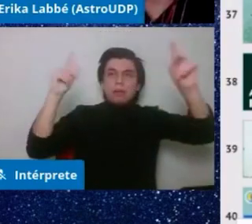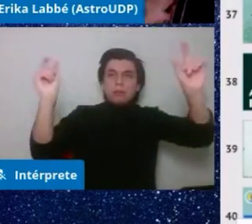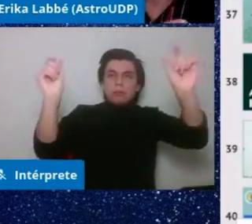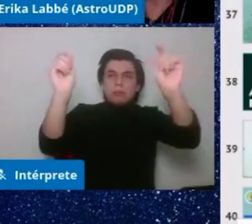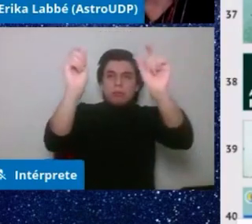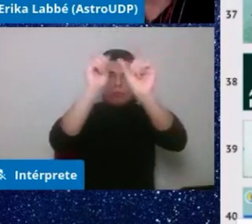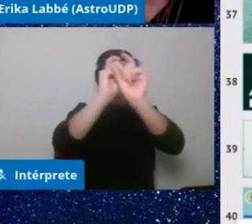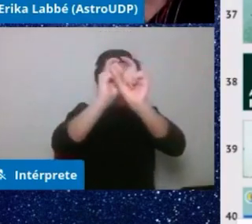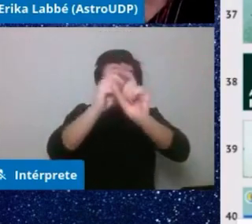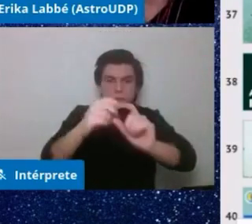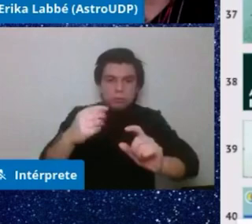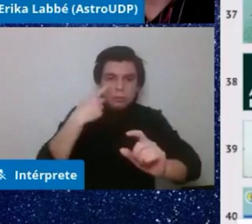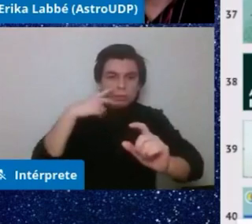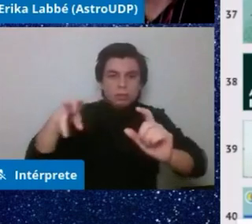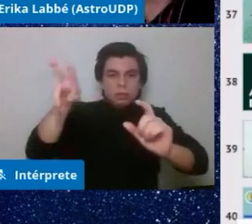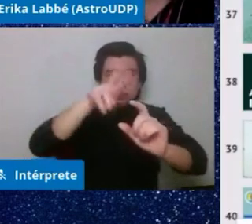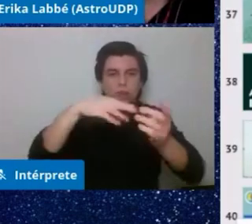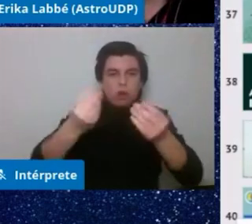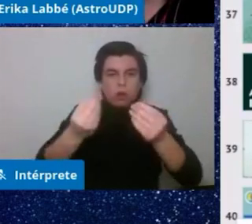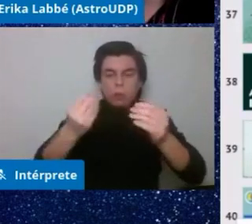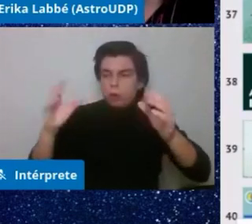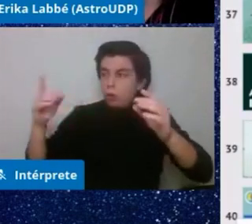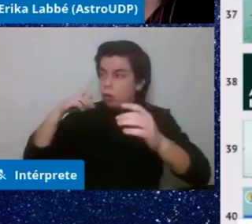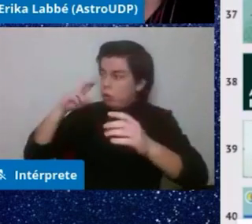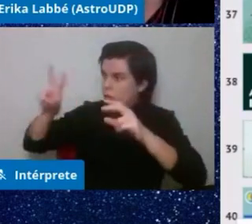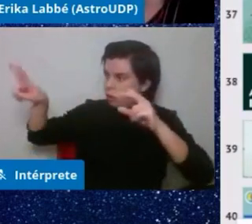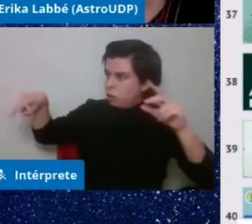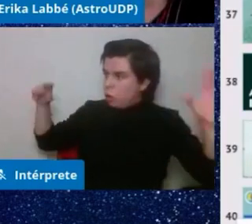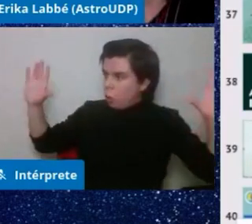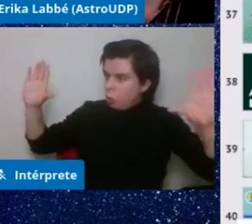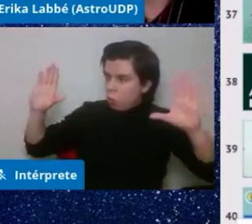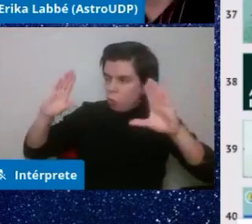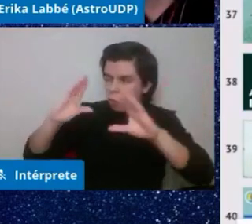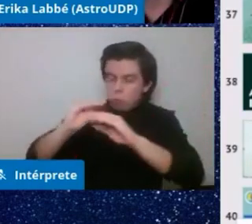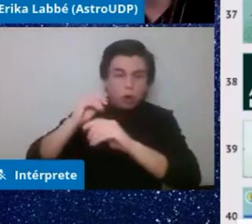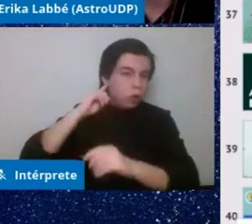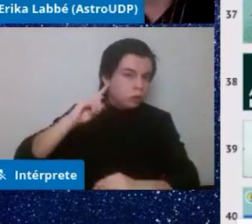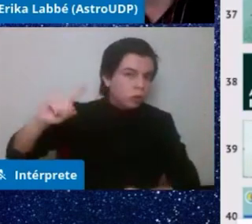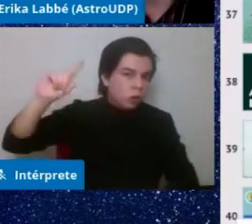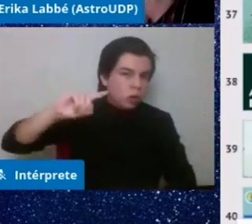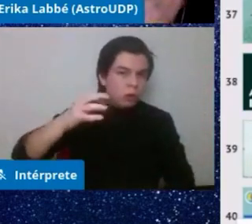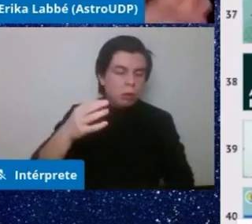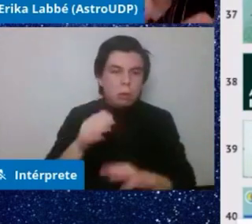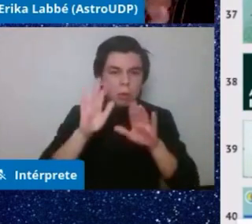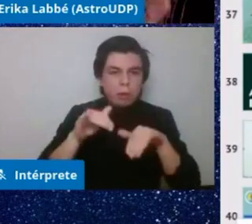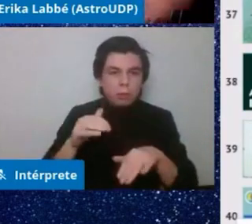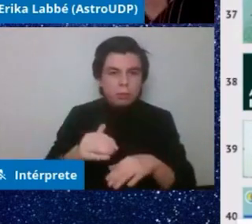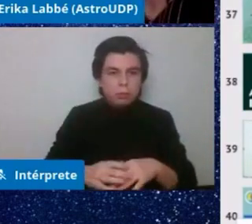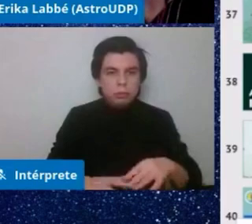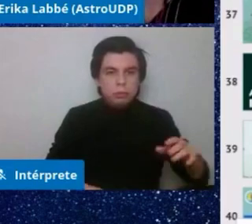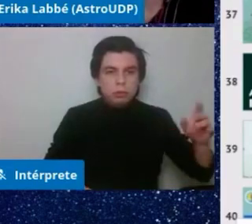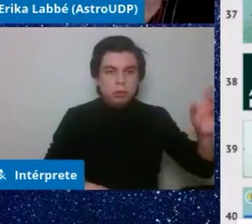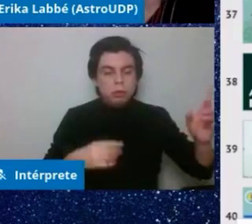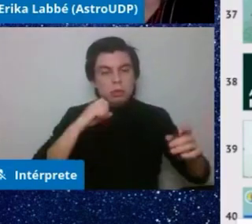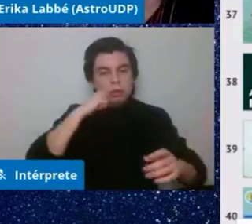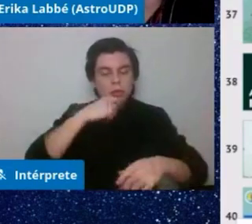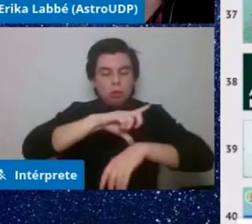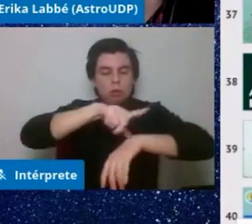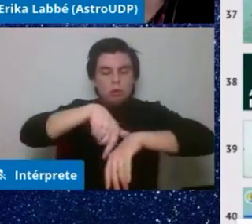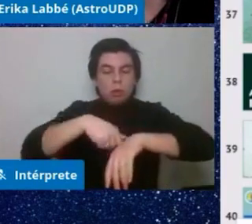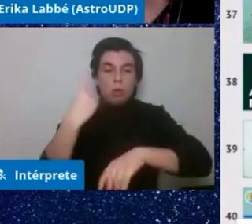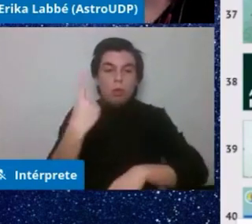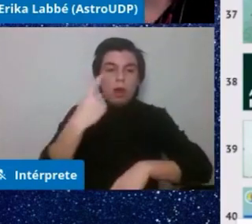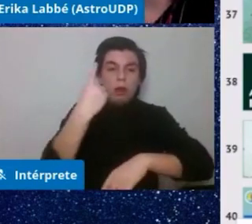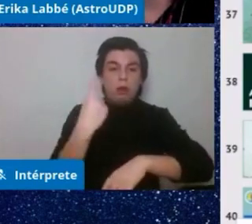alrededor, cómo se va oscureciendo, el sonido entonces te dice lo mismo. Y se demora 1 hora en bajar y otra hora en volver a